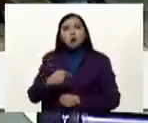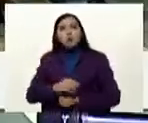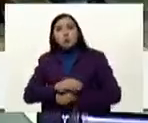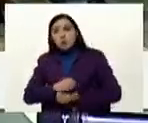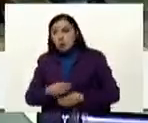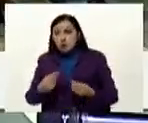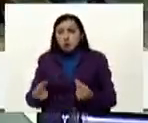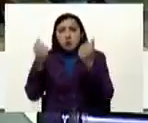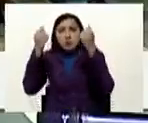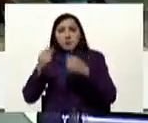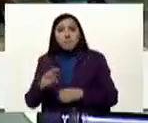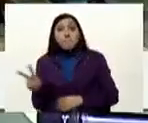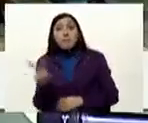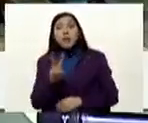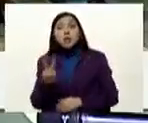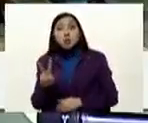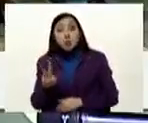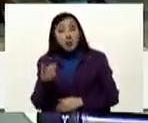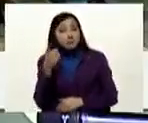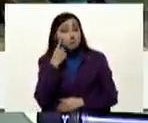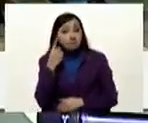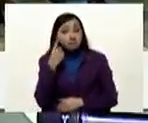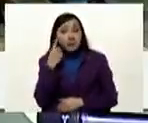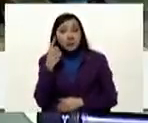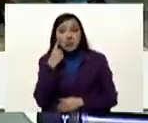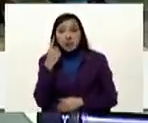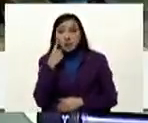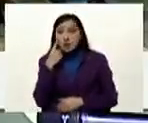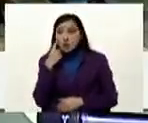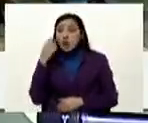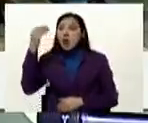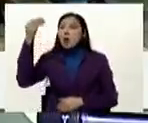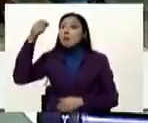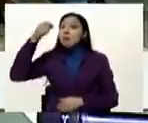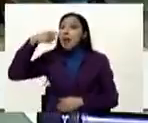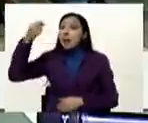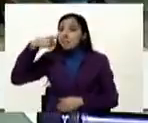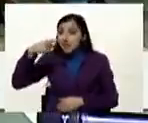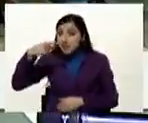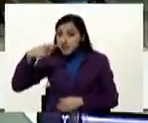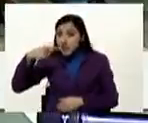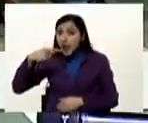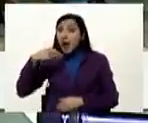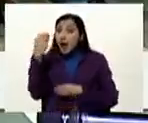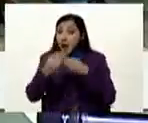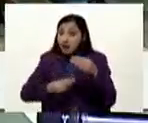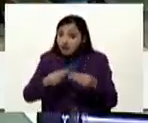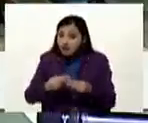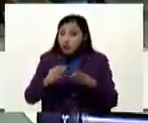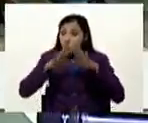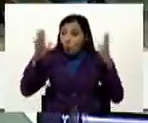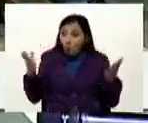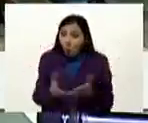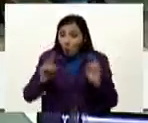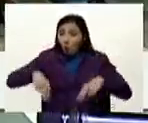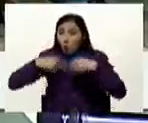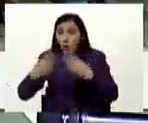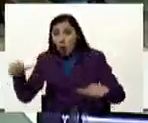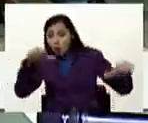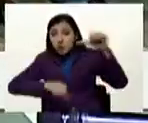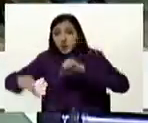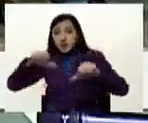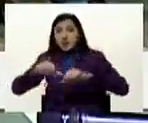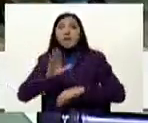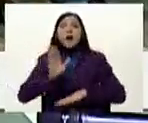está precisamente pendiente de las medicinas que están en la punta de la vanguardia científica,